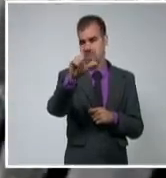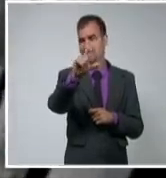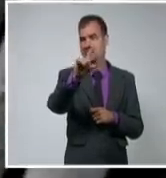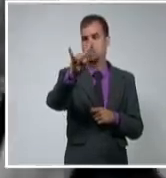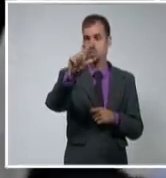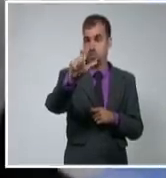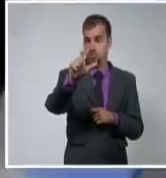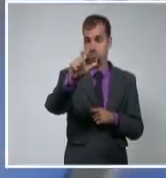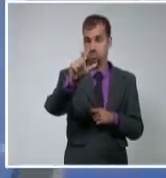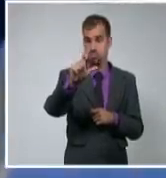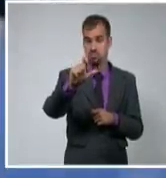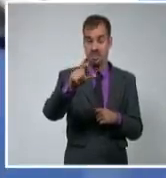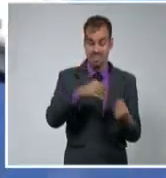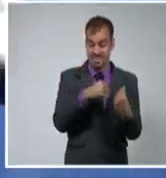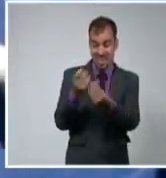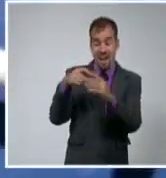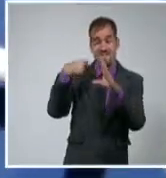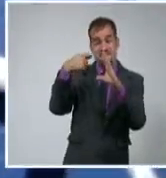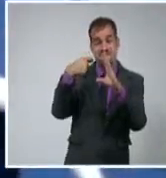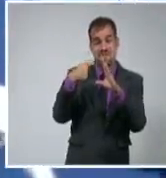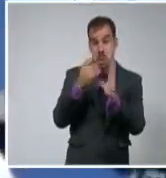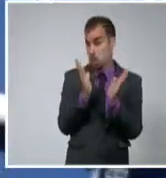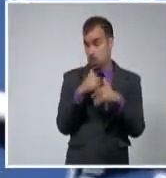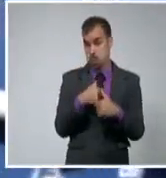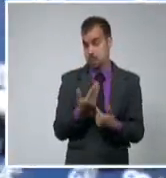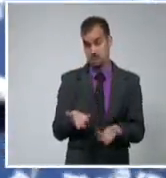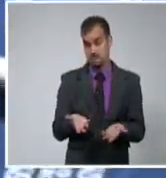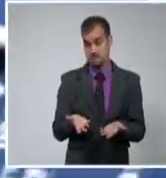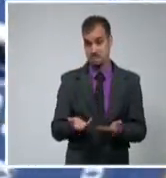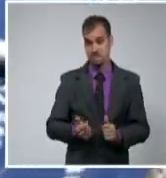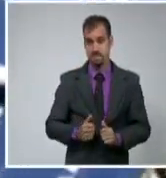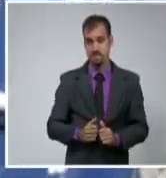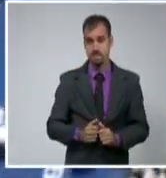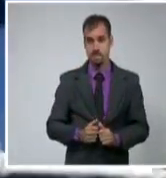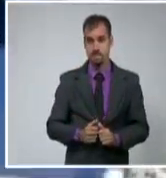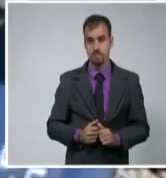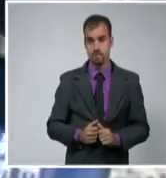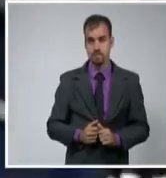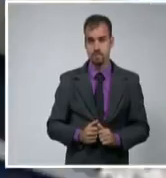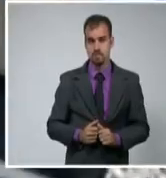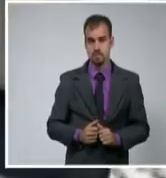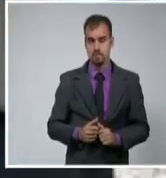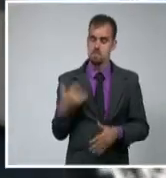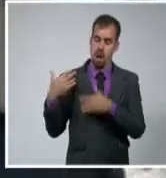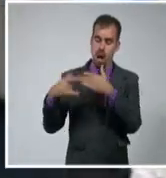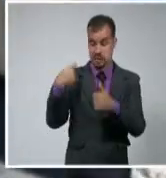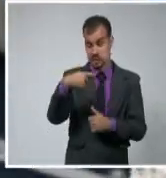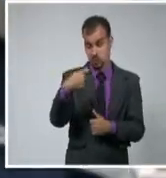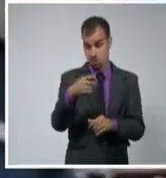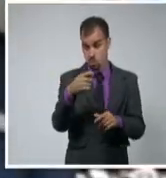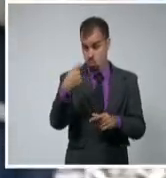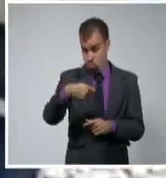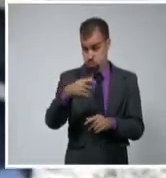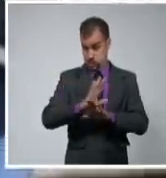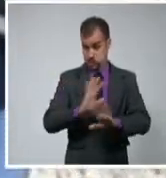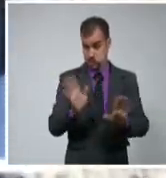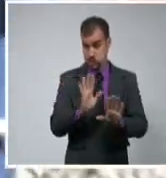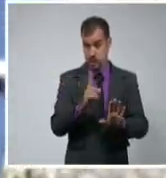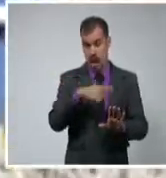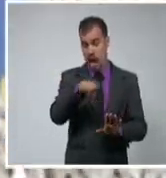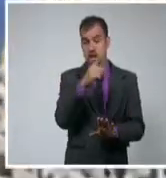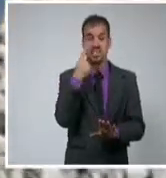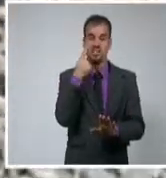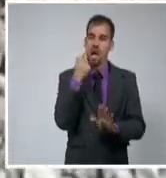cumplió con la entrega de la filmación del suceso. El tribunal del juicio consideró que los hechos anteriores integran los delitos de